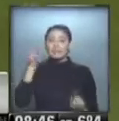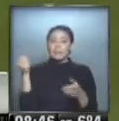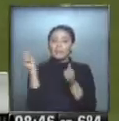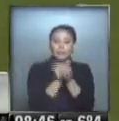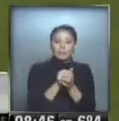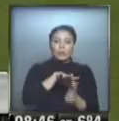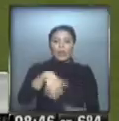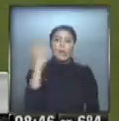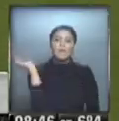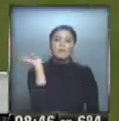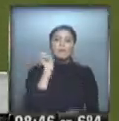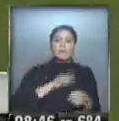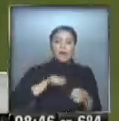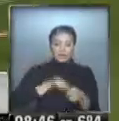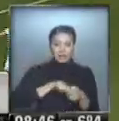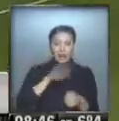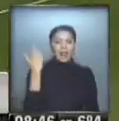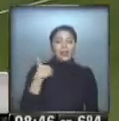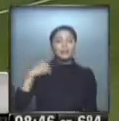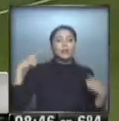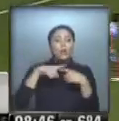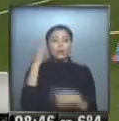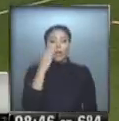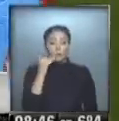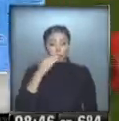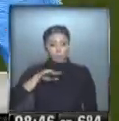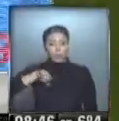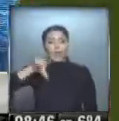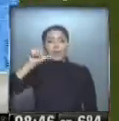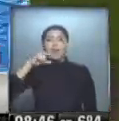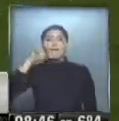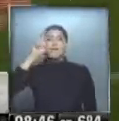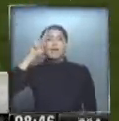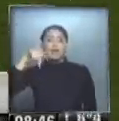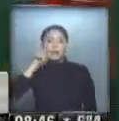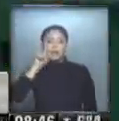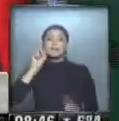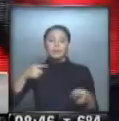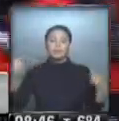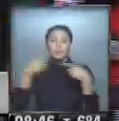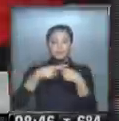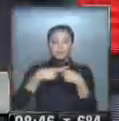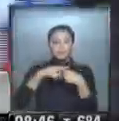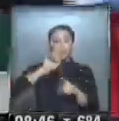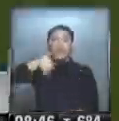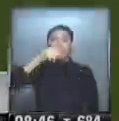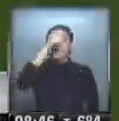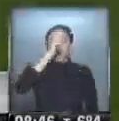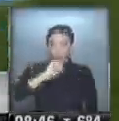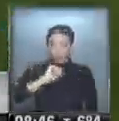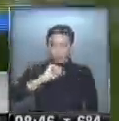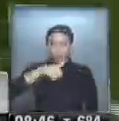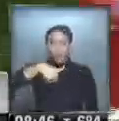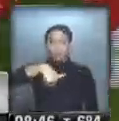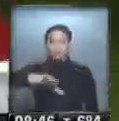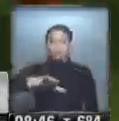la Paternal entre Argentinos Juniors y Boca, mientras que Saúl Laverni va a dirigir el clásico platense que se jugará el domingo a